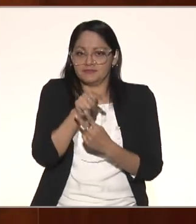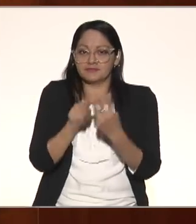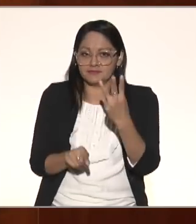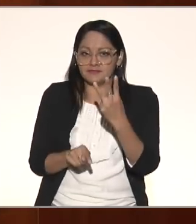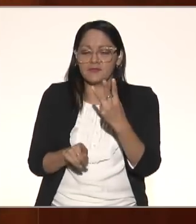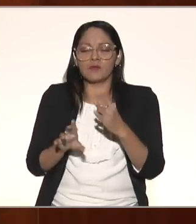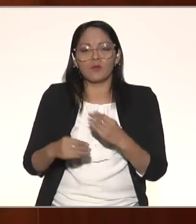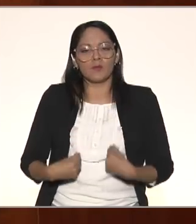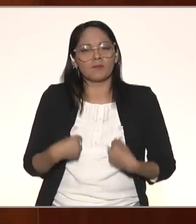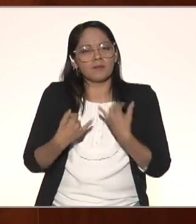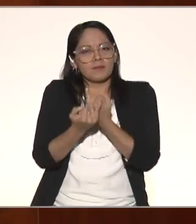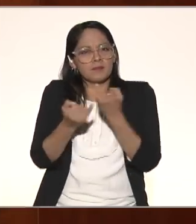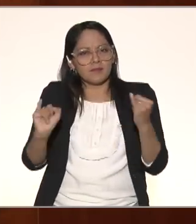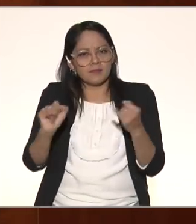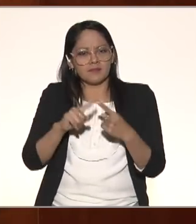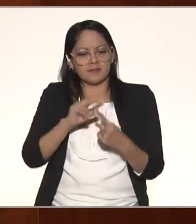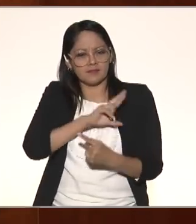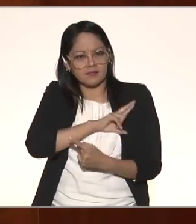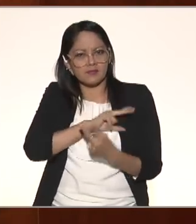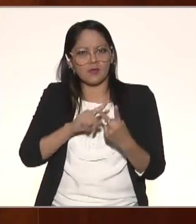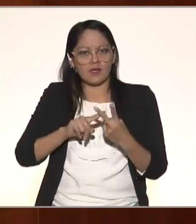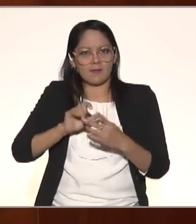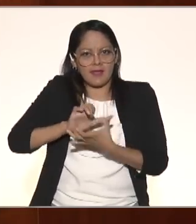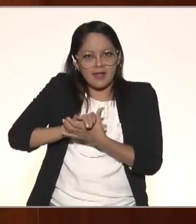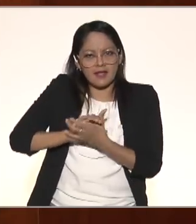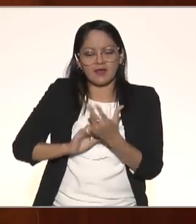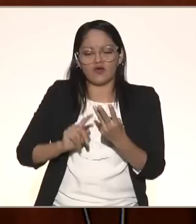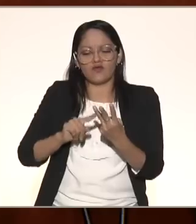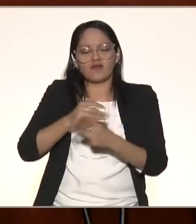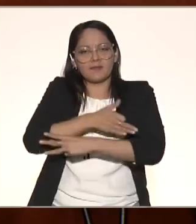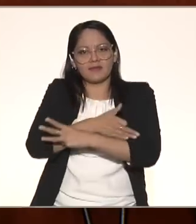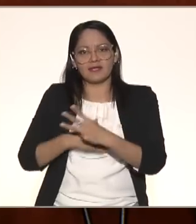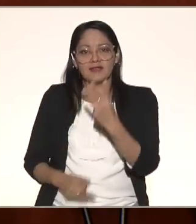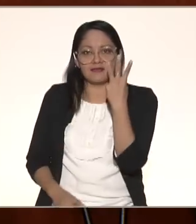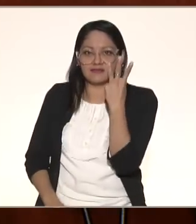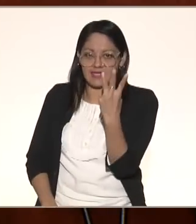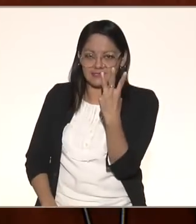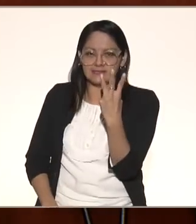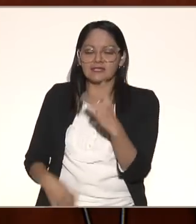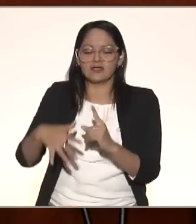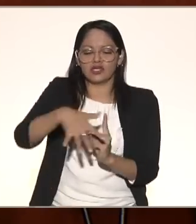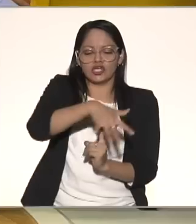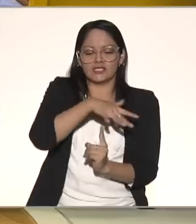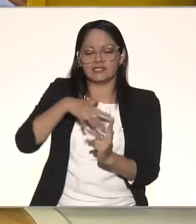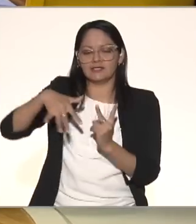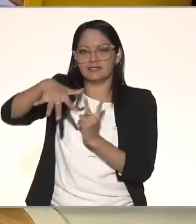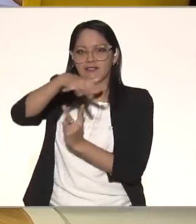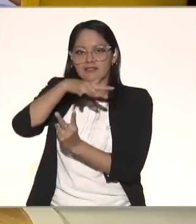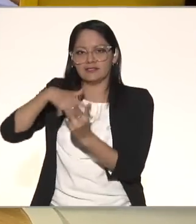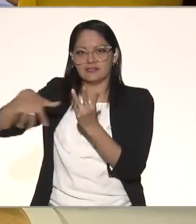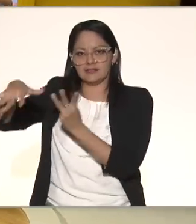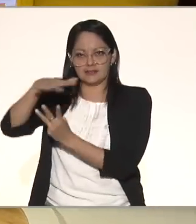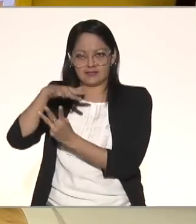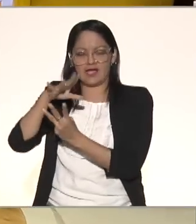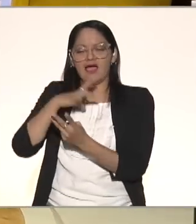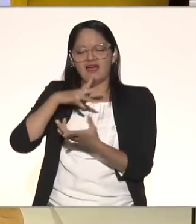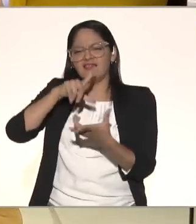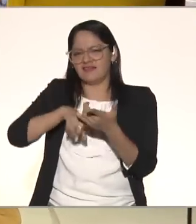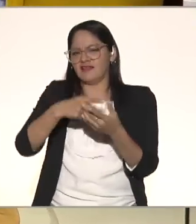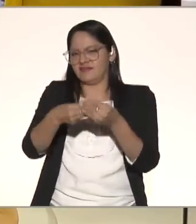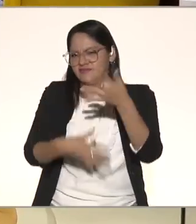vida independiente. La soltería, la pareja y la familia. Son los únicos tres contextos con un montón de variantes.